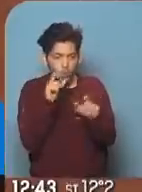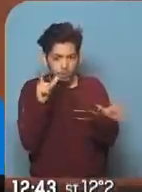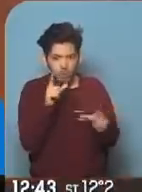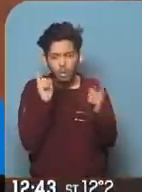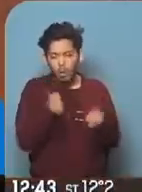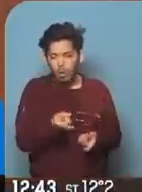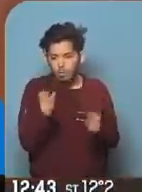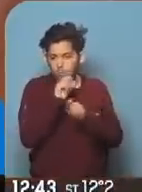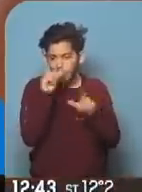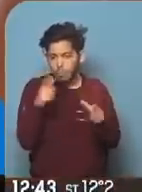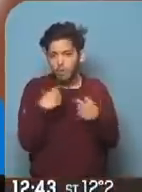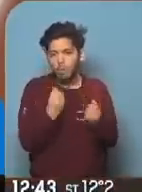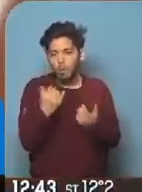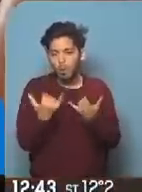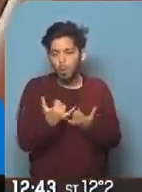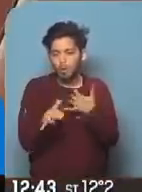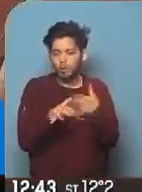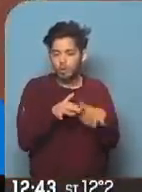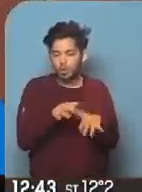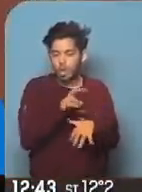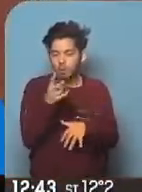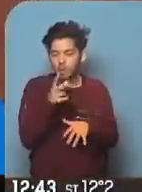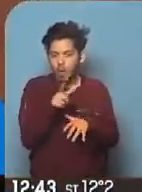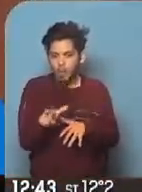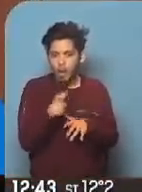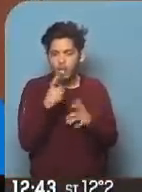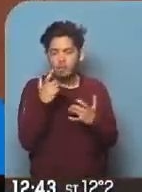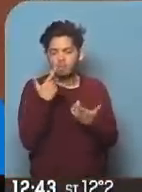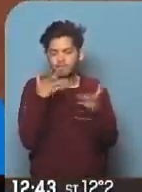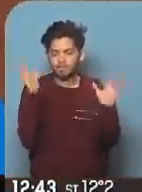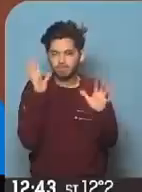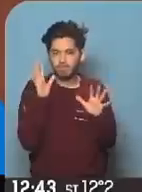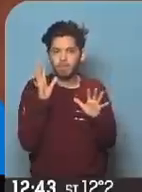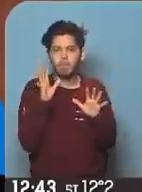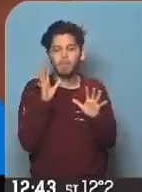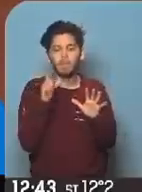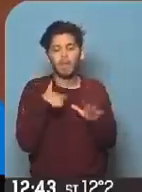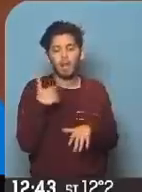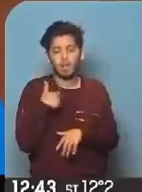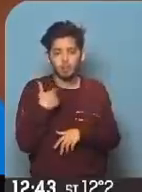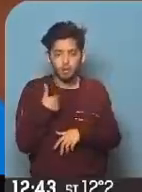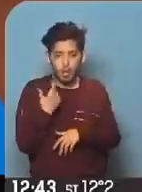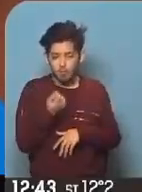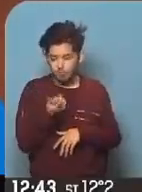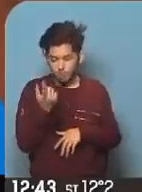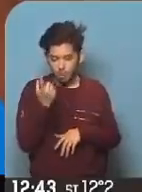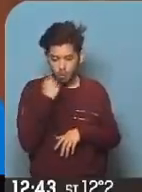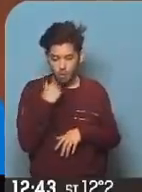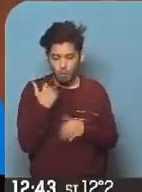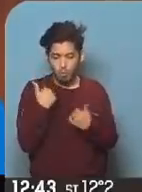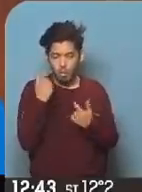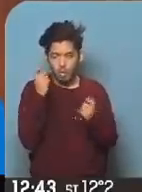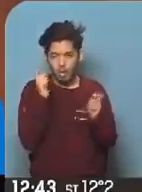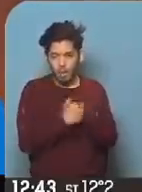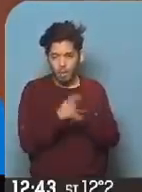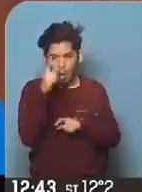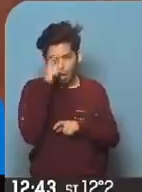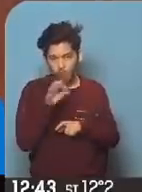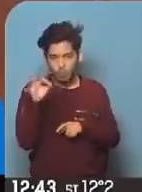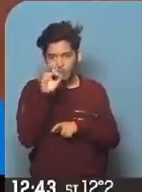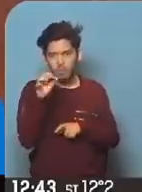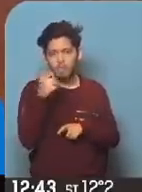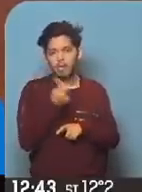han habido situaciones en el segundo turno que han mostrado que la sociedad en pocos días puede cambiar de opinión. De hecho, casi